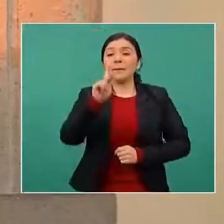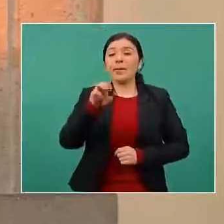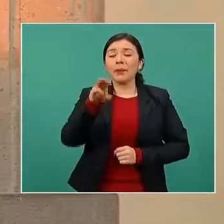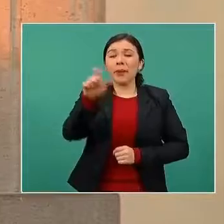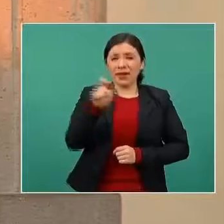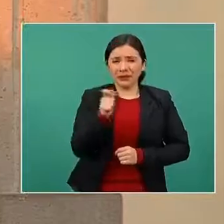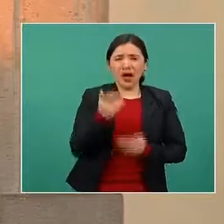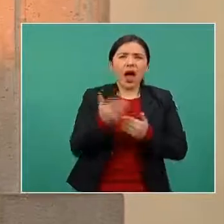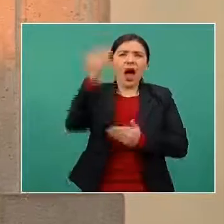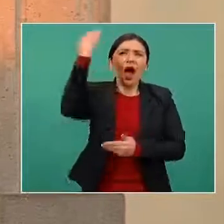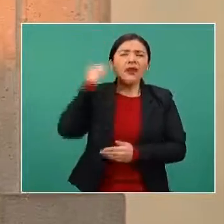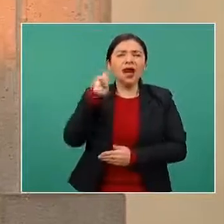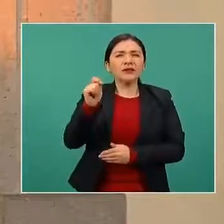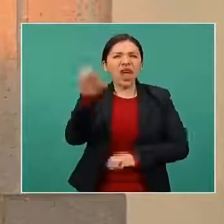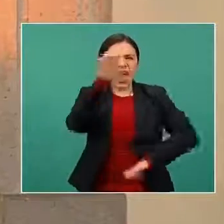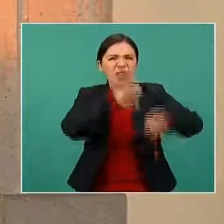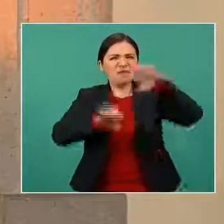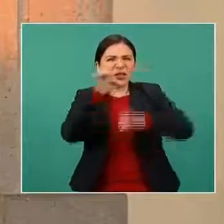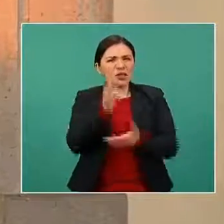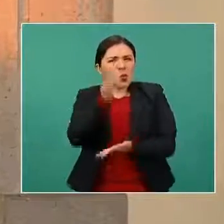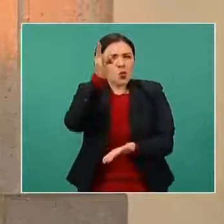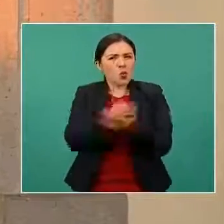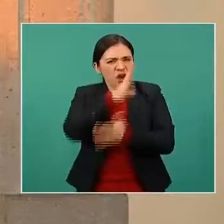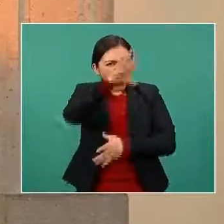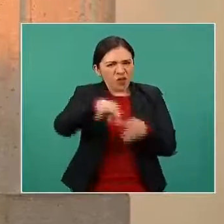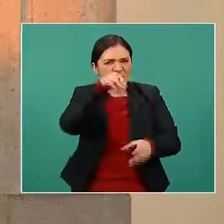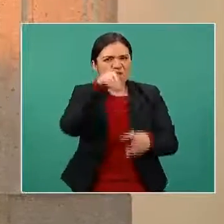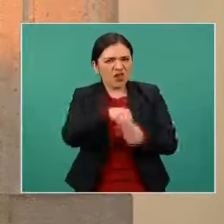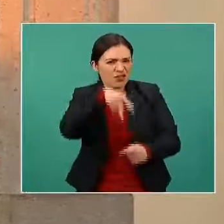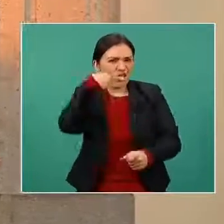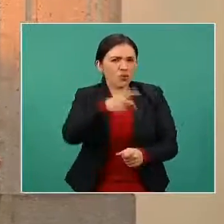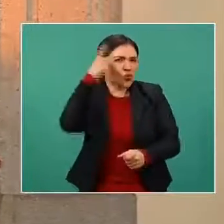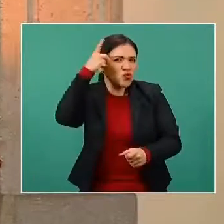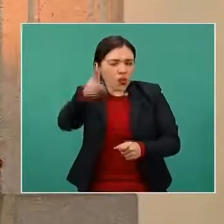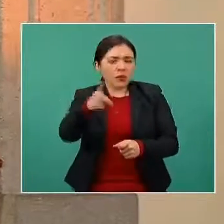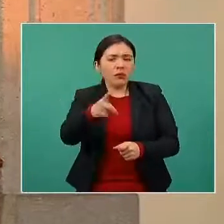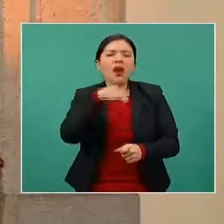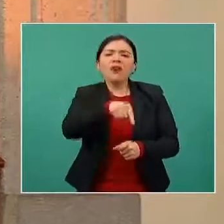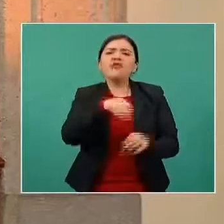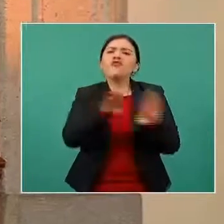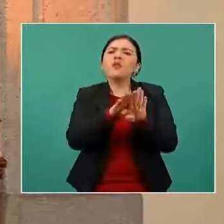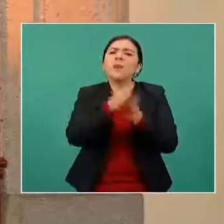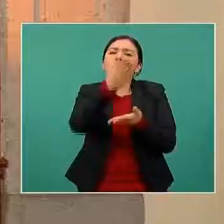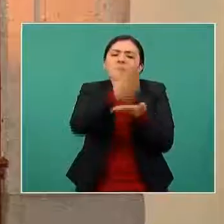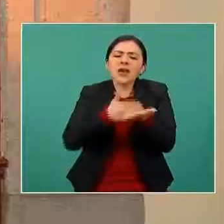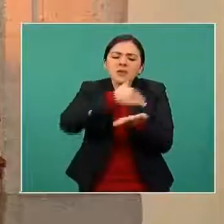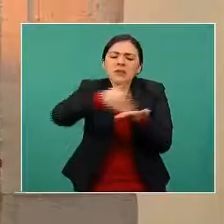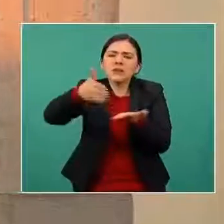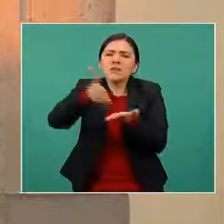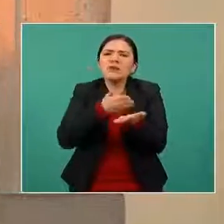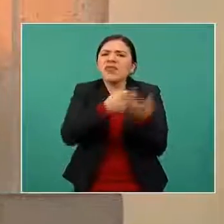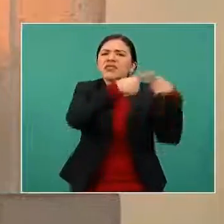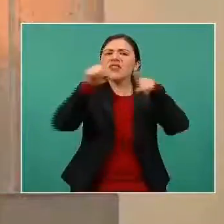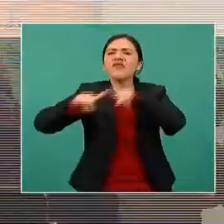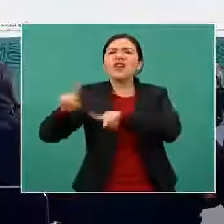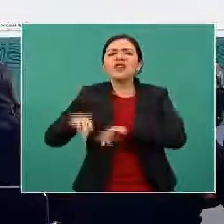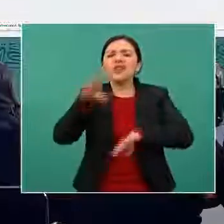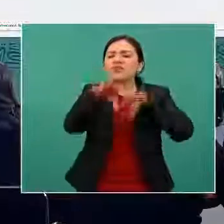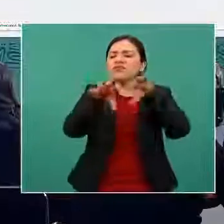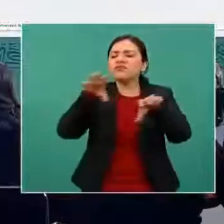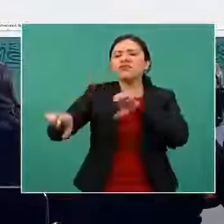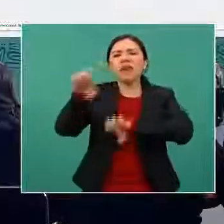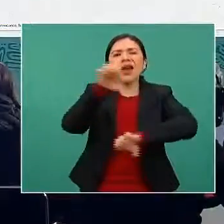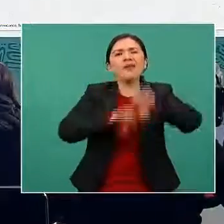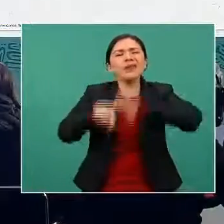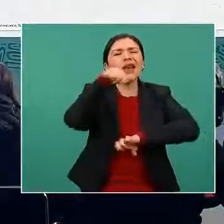empresa única, una empresa integrada en su totalidad, la dividieron en muchas empresas y esto generó un